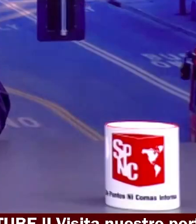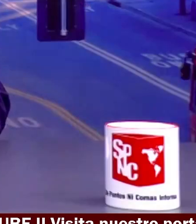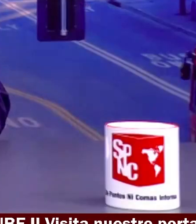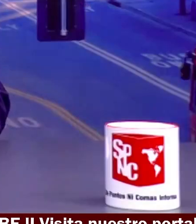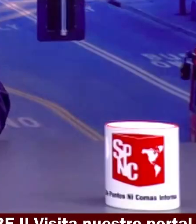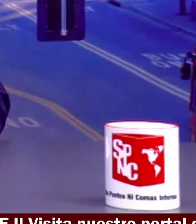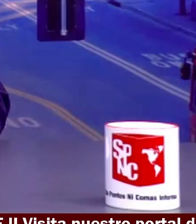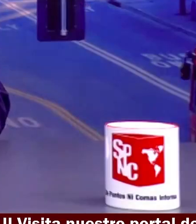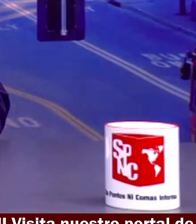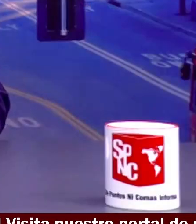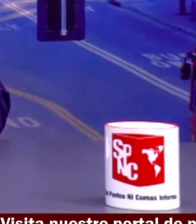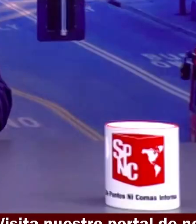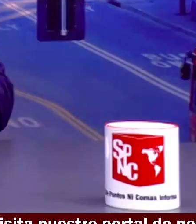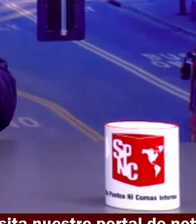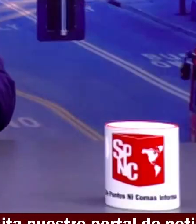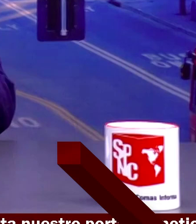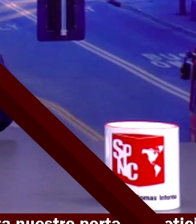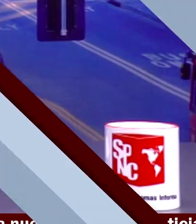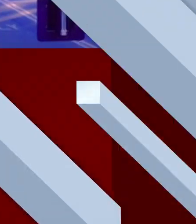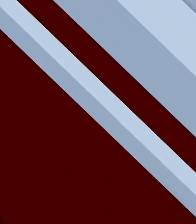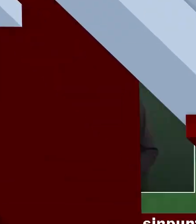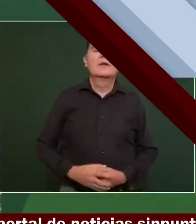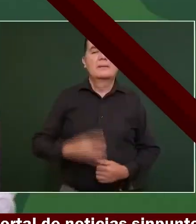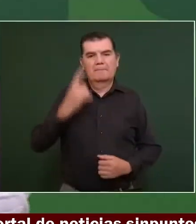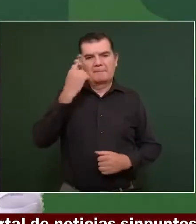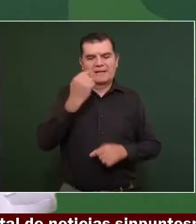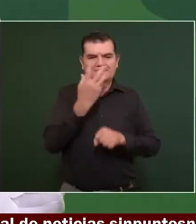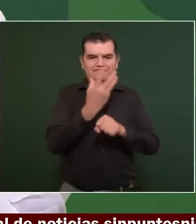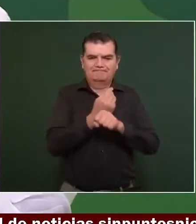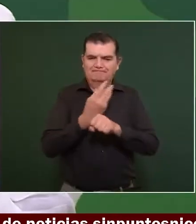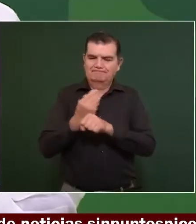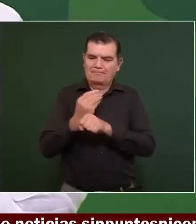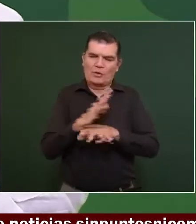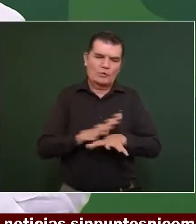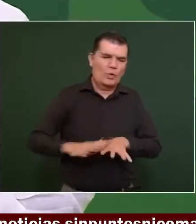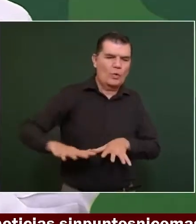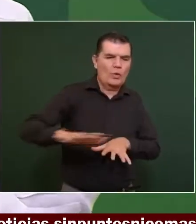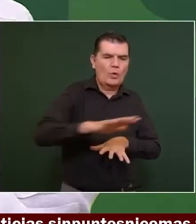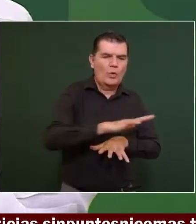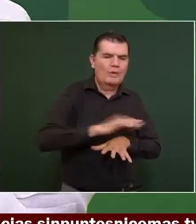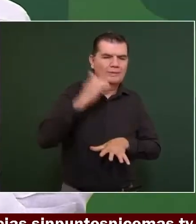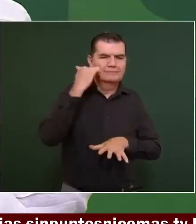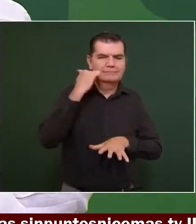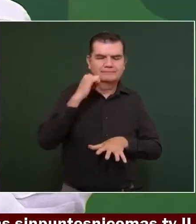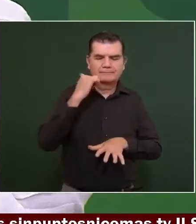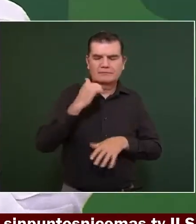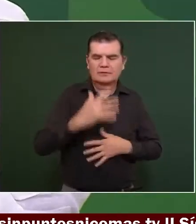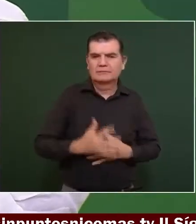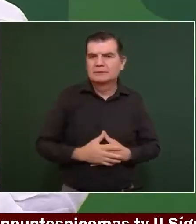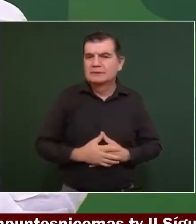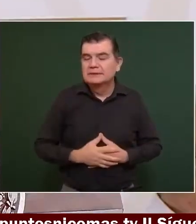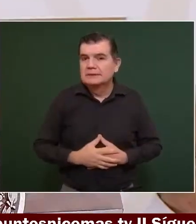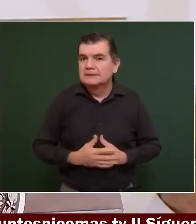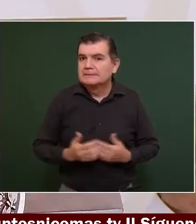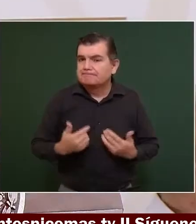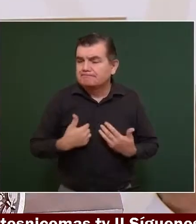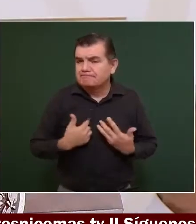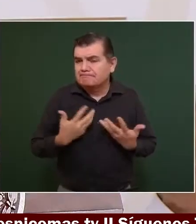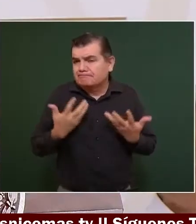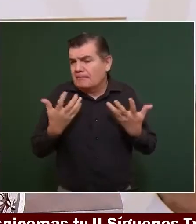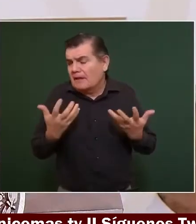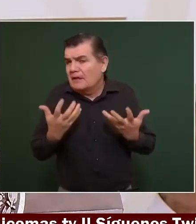llamado a todo Acapulco: pare oreja. De Acapulco. Yo quiero